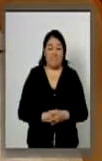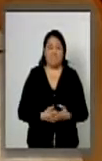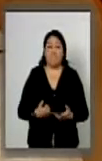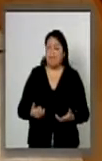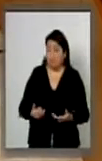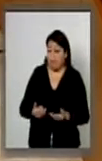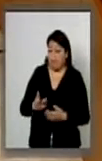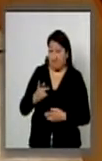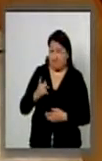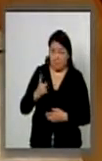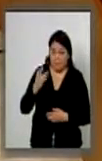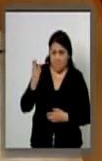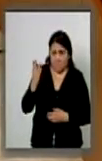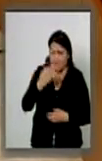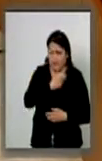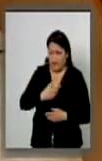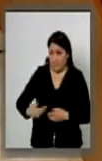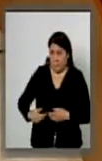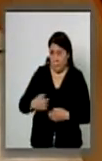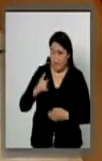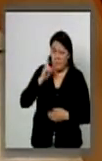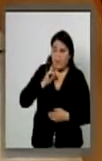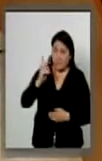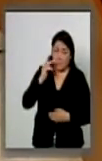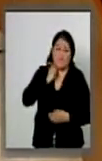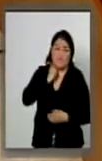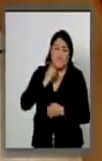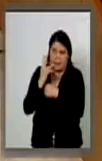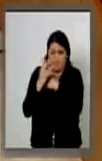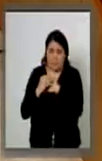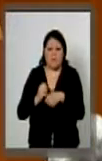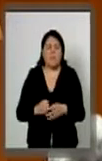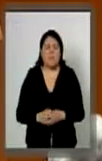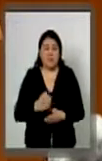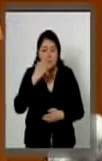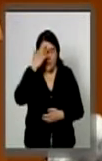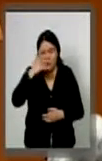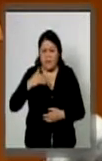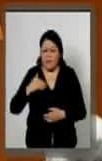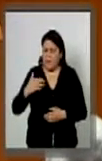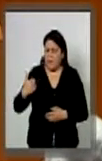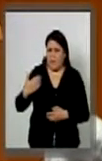Con su venia, senadora presidenta. Hace rato